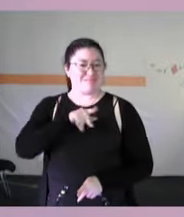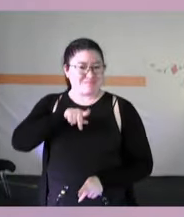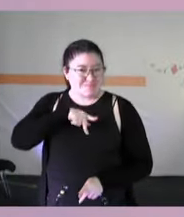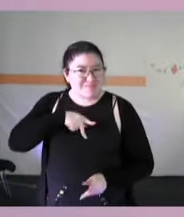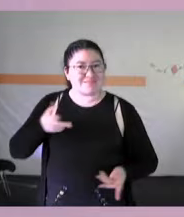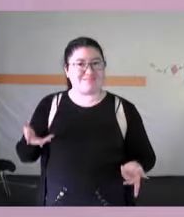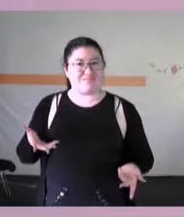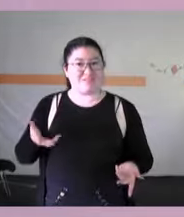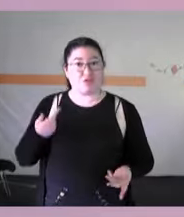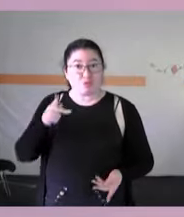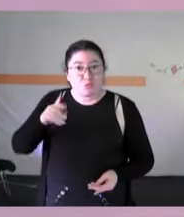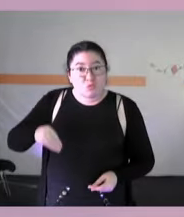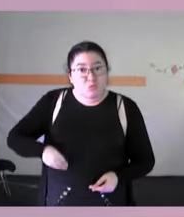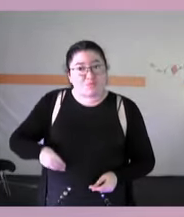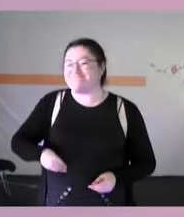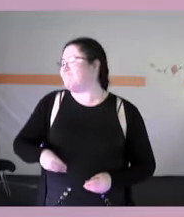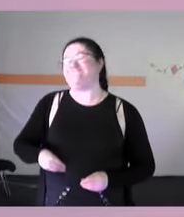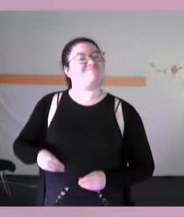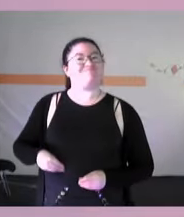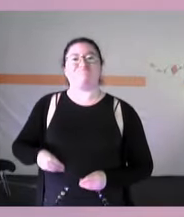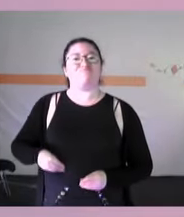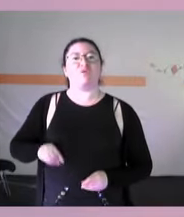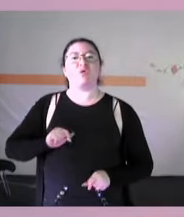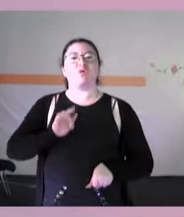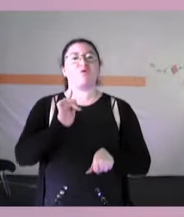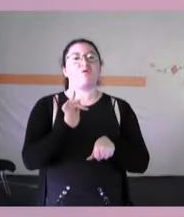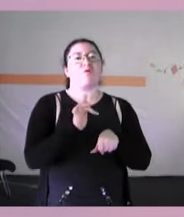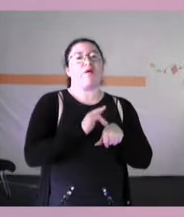Nadie te puede tocar sin tu consentimiento.